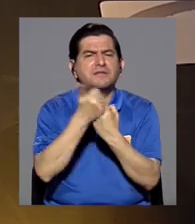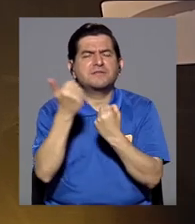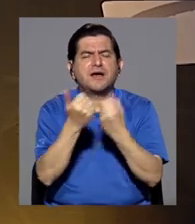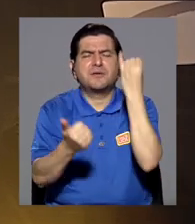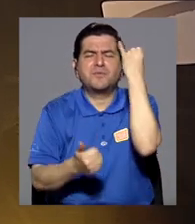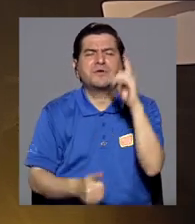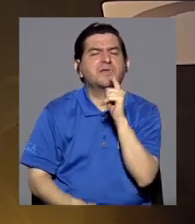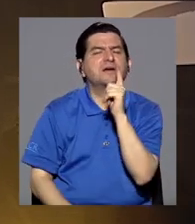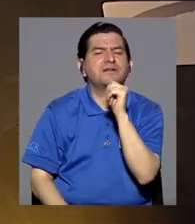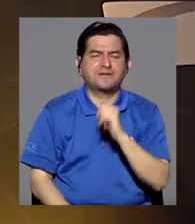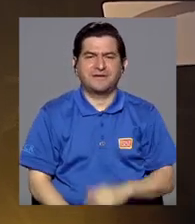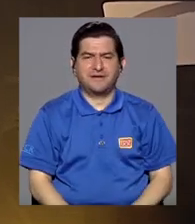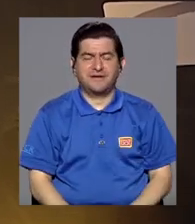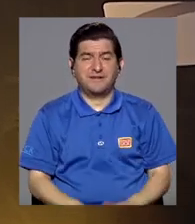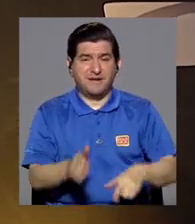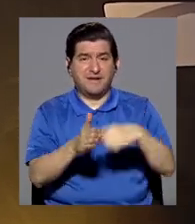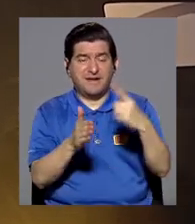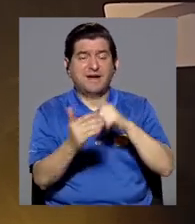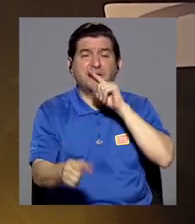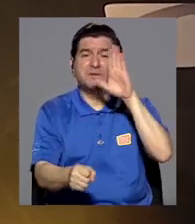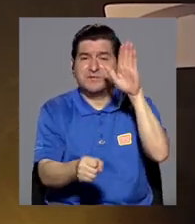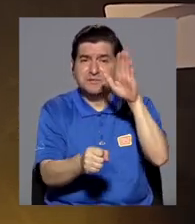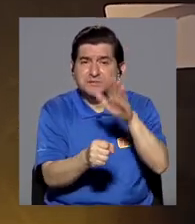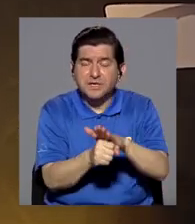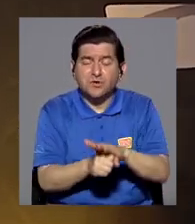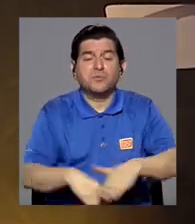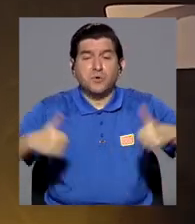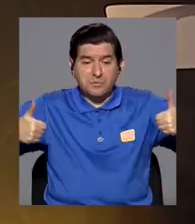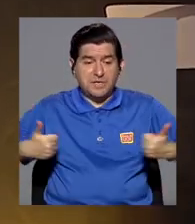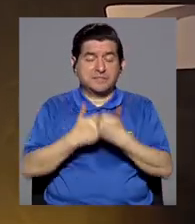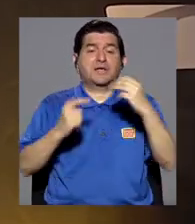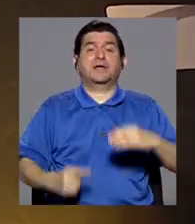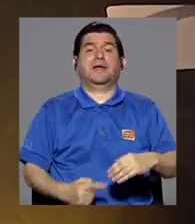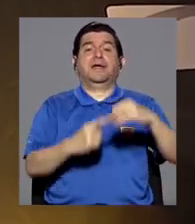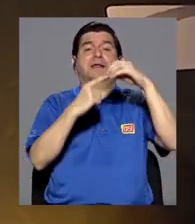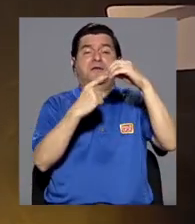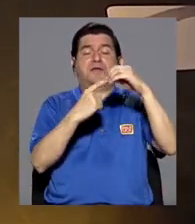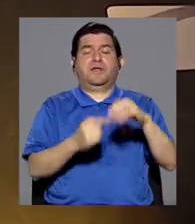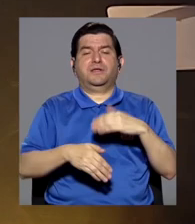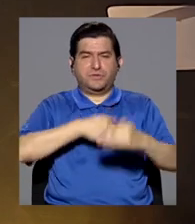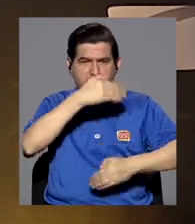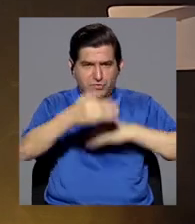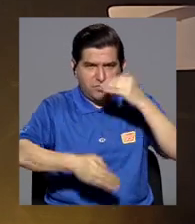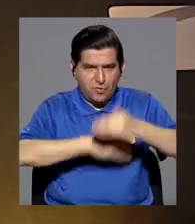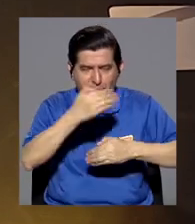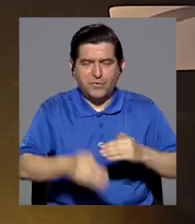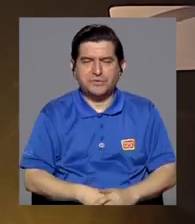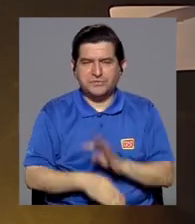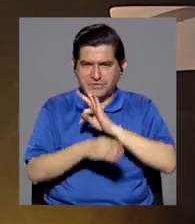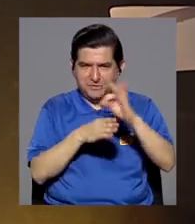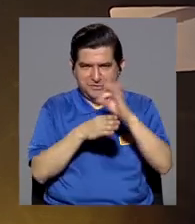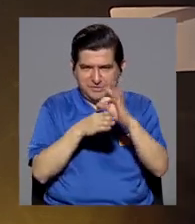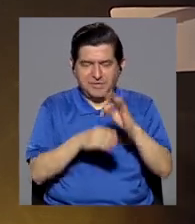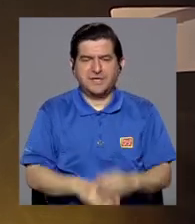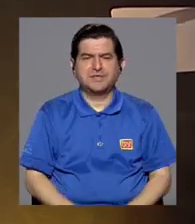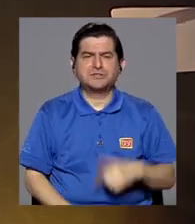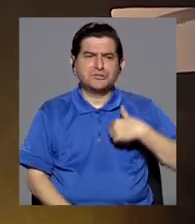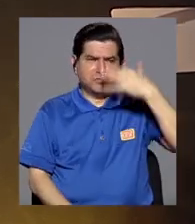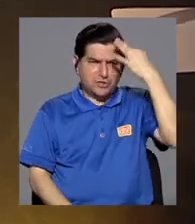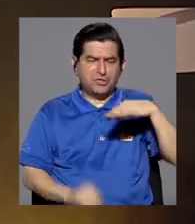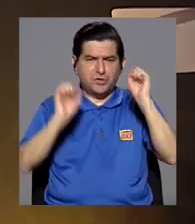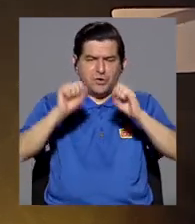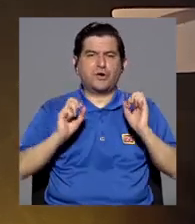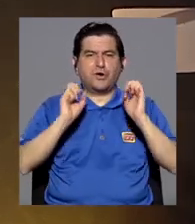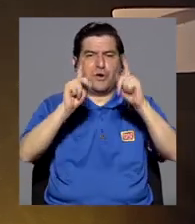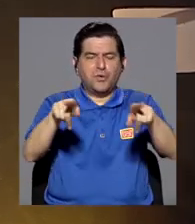a la iniciativa pero muchas veces el compromiso es es el reto mayor para hacer un proceso terapéutico y creo que ahí